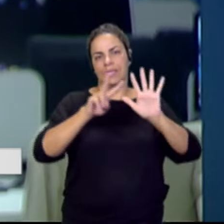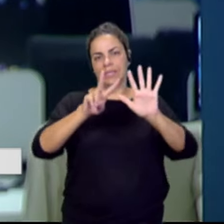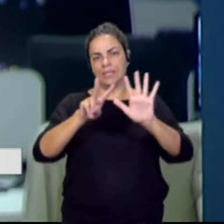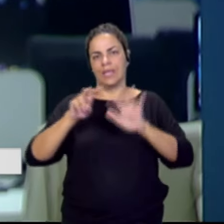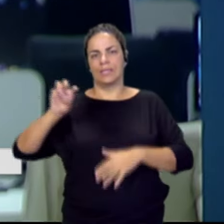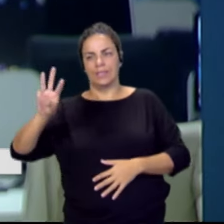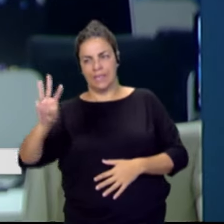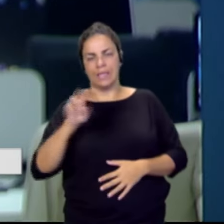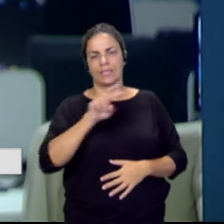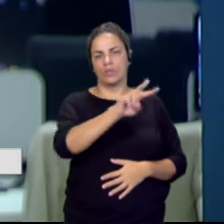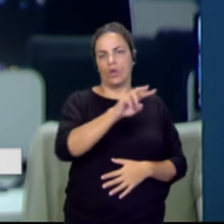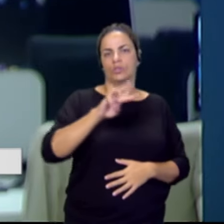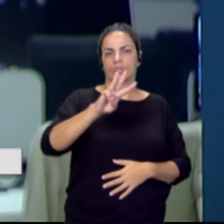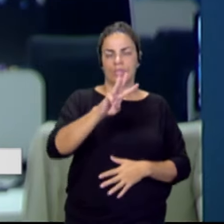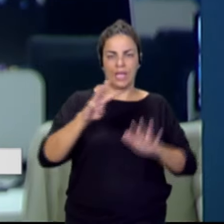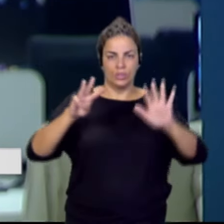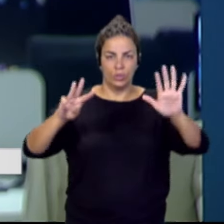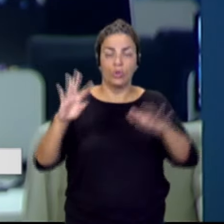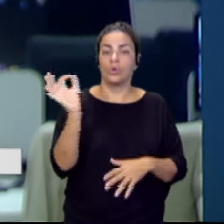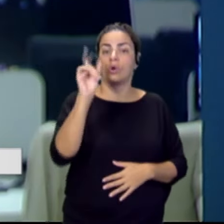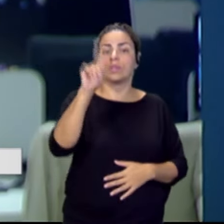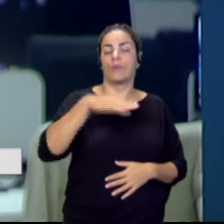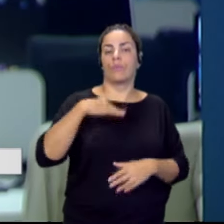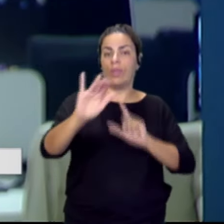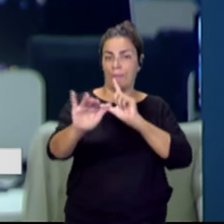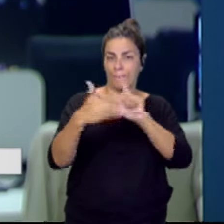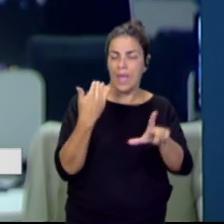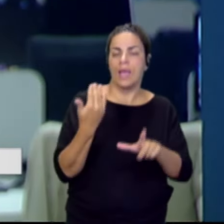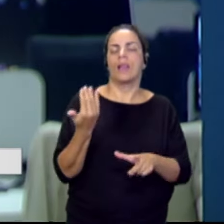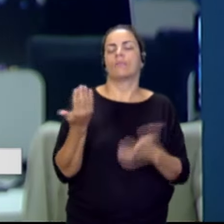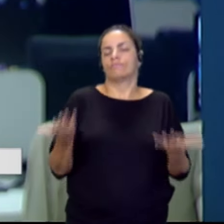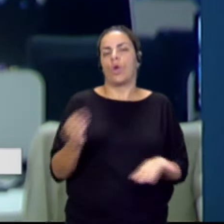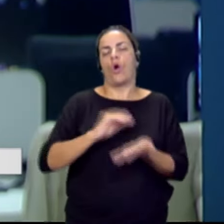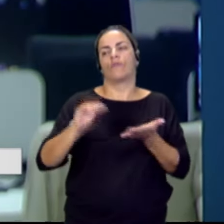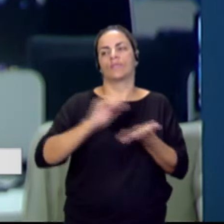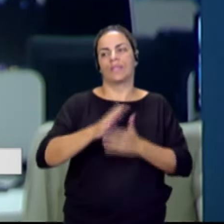679-773-238. También nos pueden escribir un correo electrónico, es